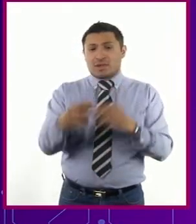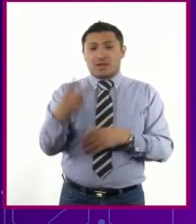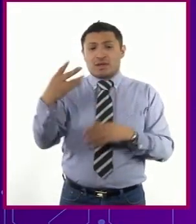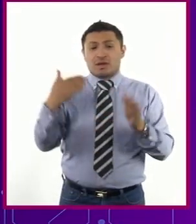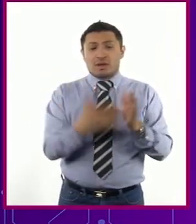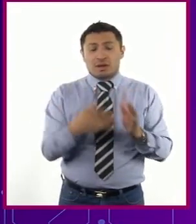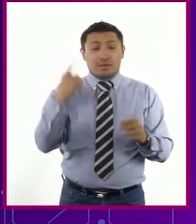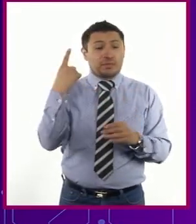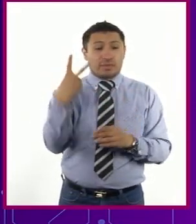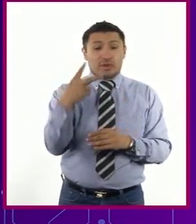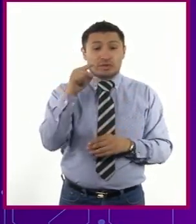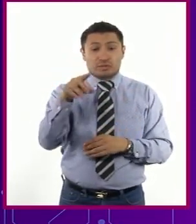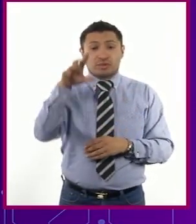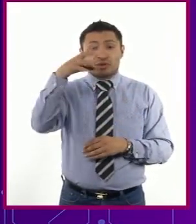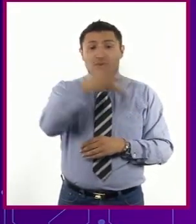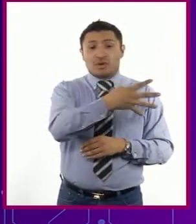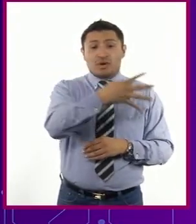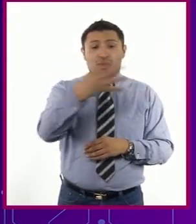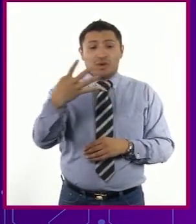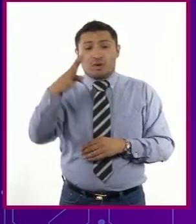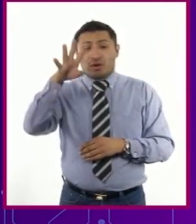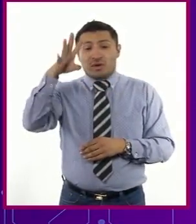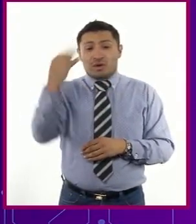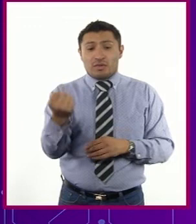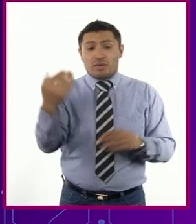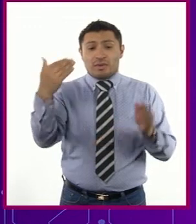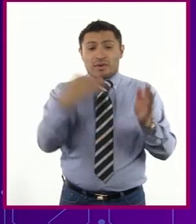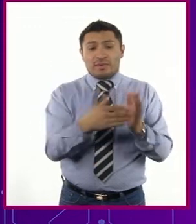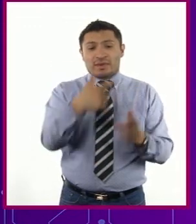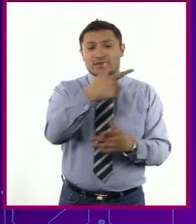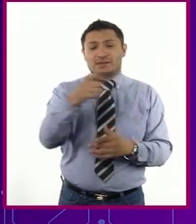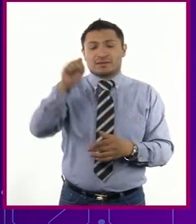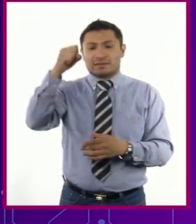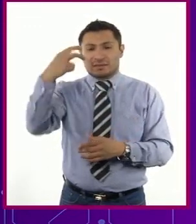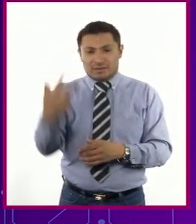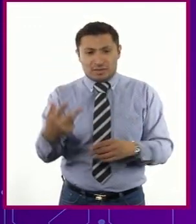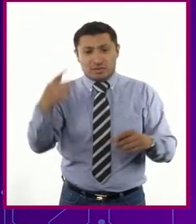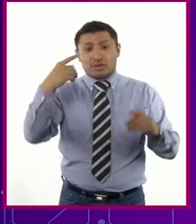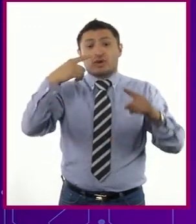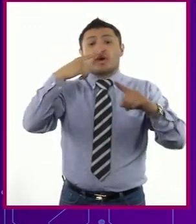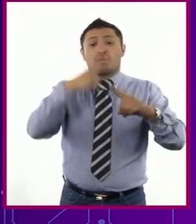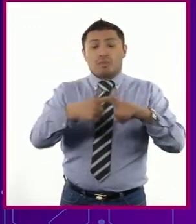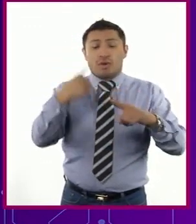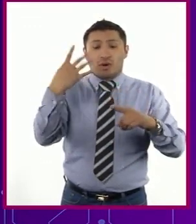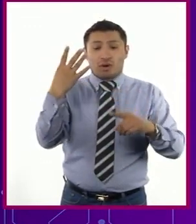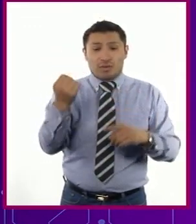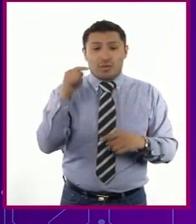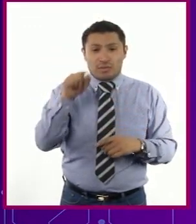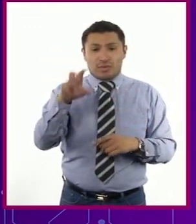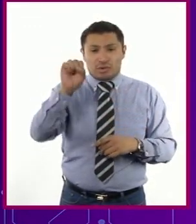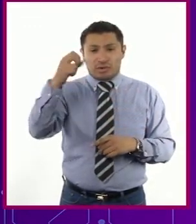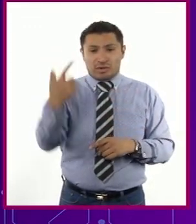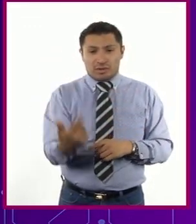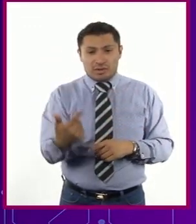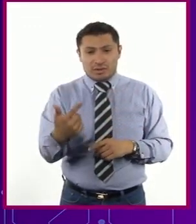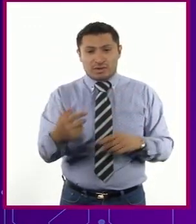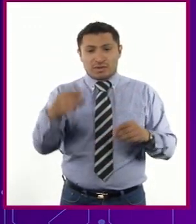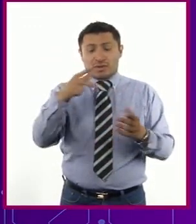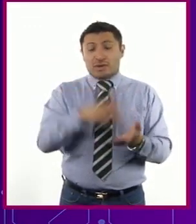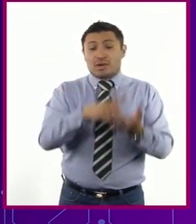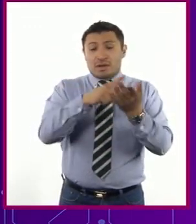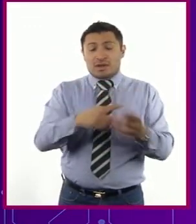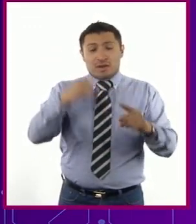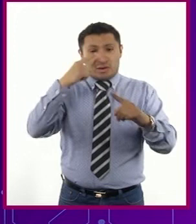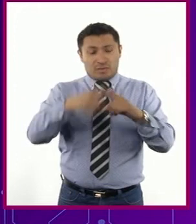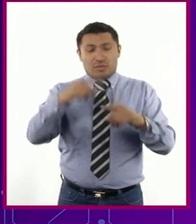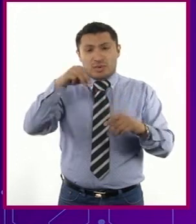2.9768 metros cuadrados por 9.67 kilogramos por metro cuadrado. Al calcular el producto, el